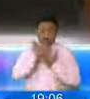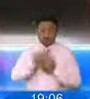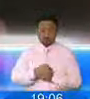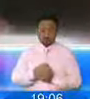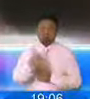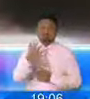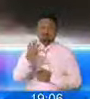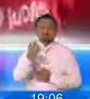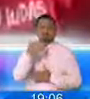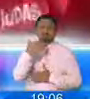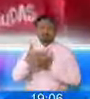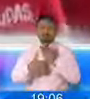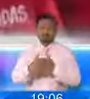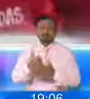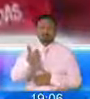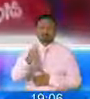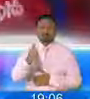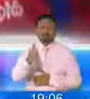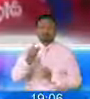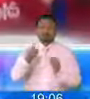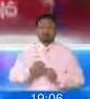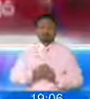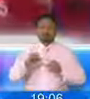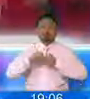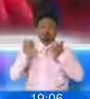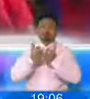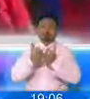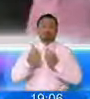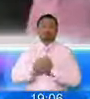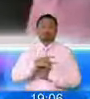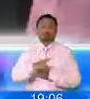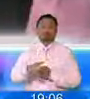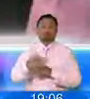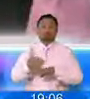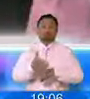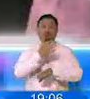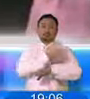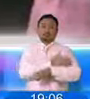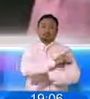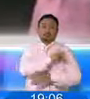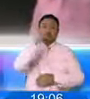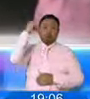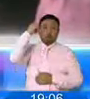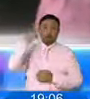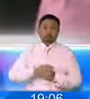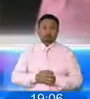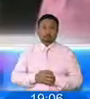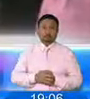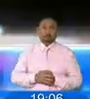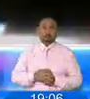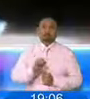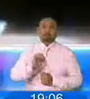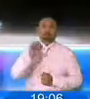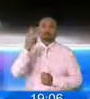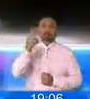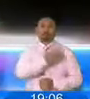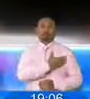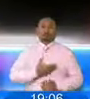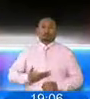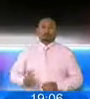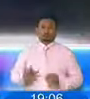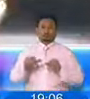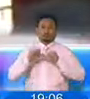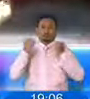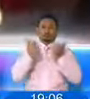15 minutos después de las 10 aparecía la asambleísta que en el periodo legislativo anterior ocupaba la segunda